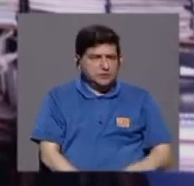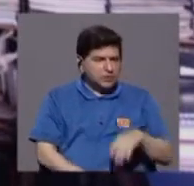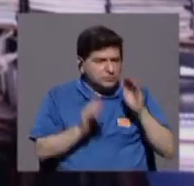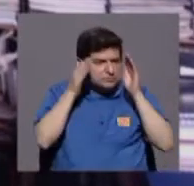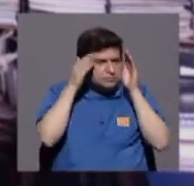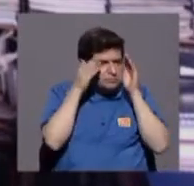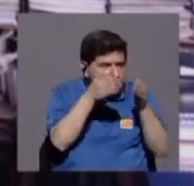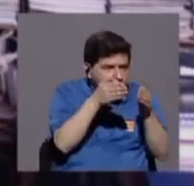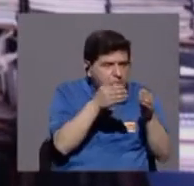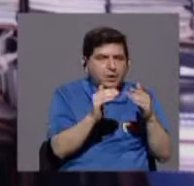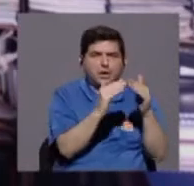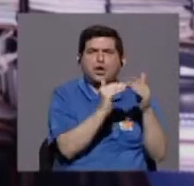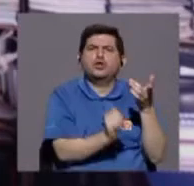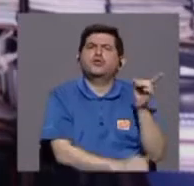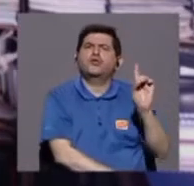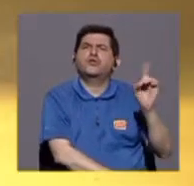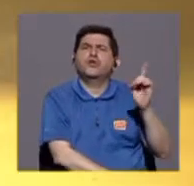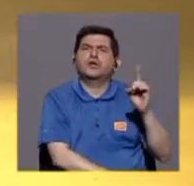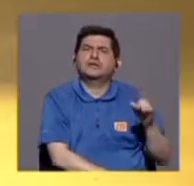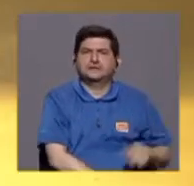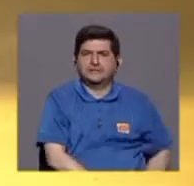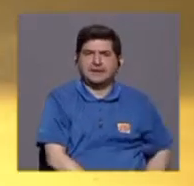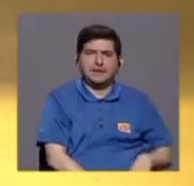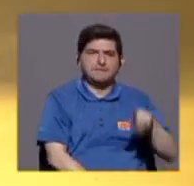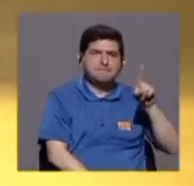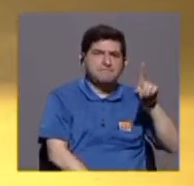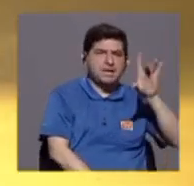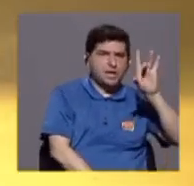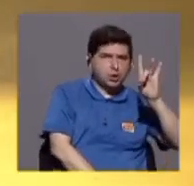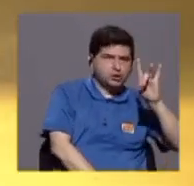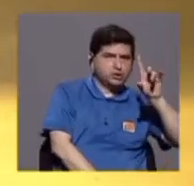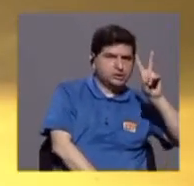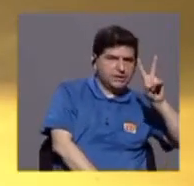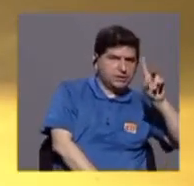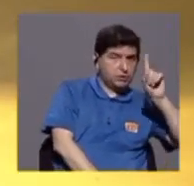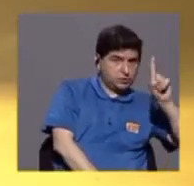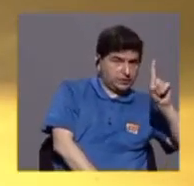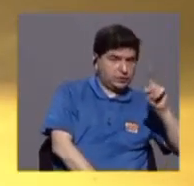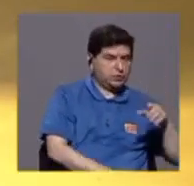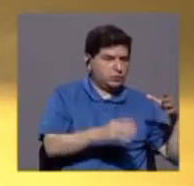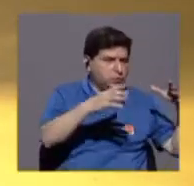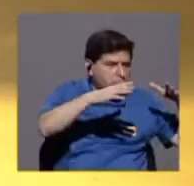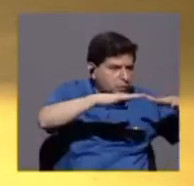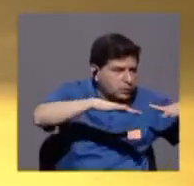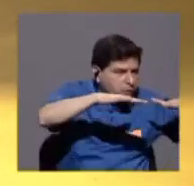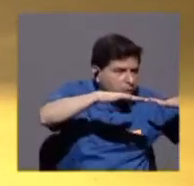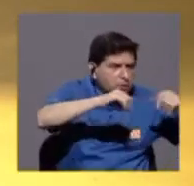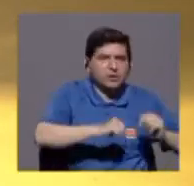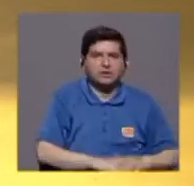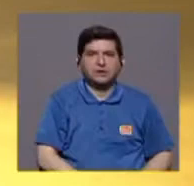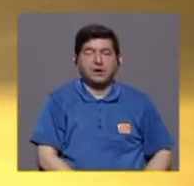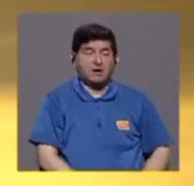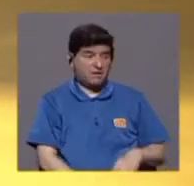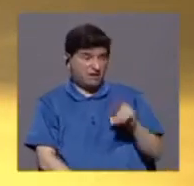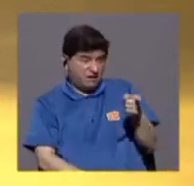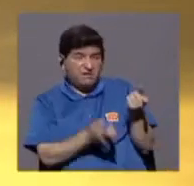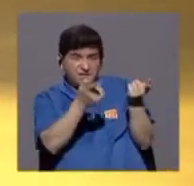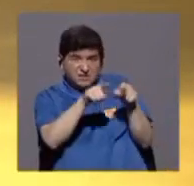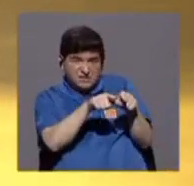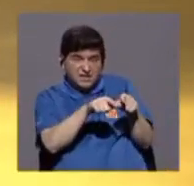estaba la población en 1821, bueno, la población estaba